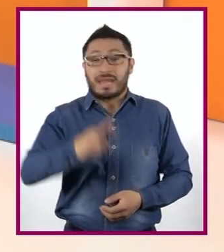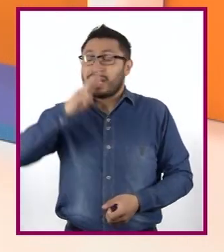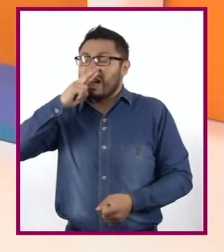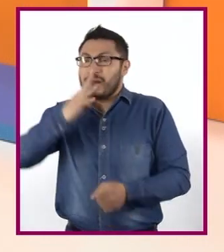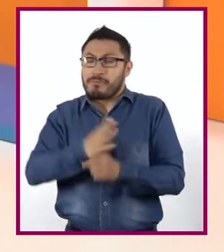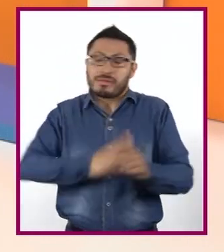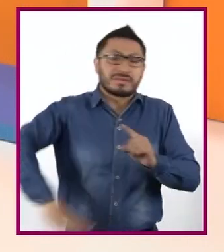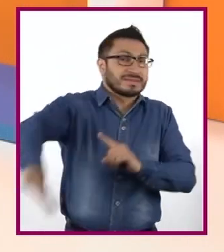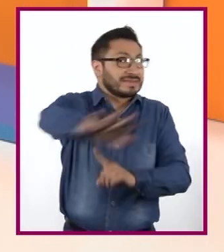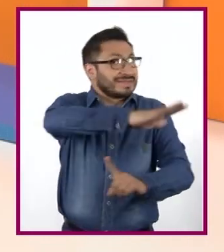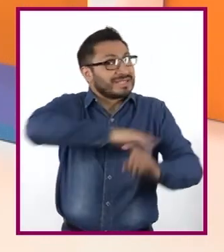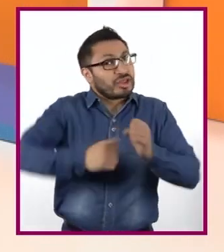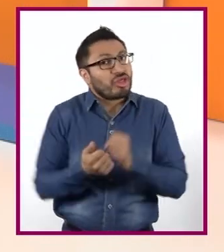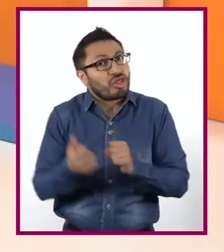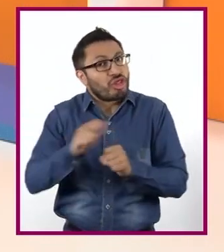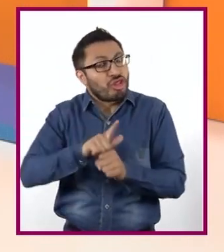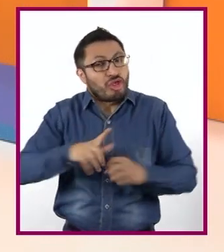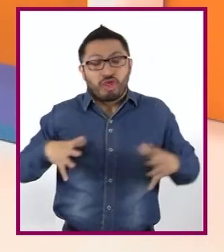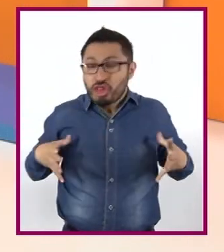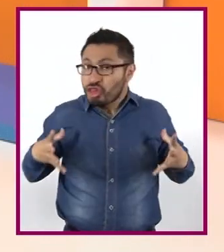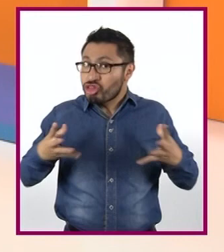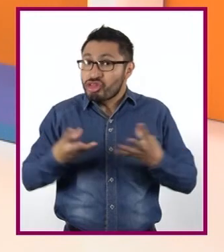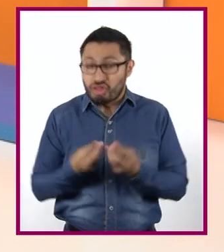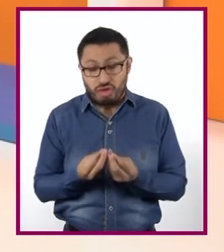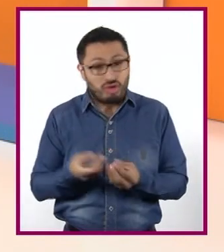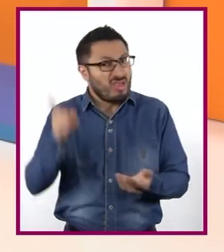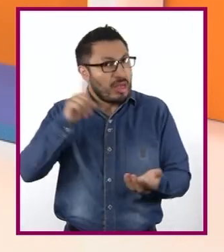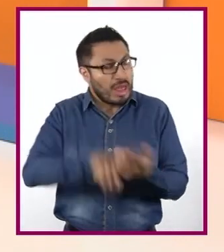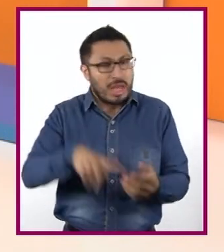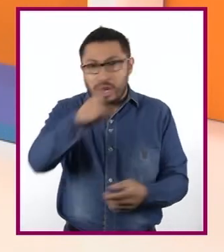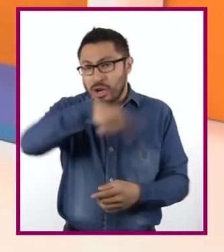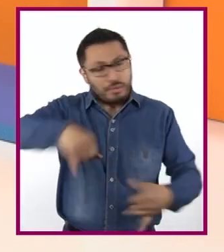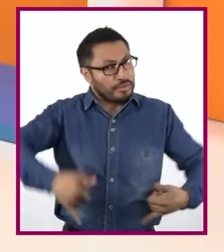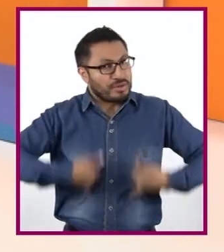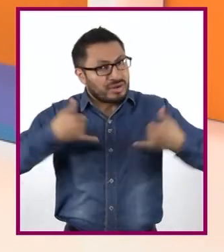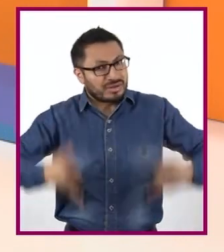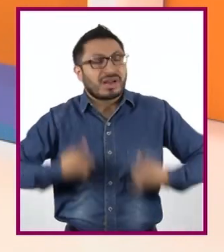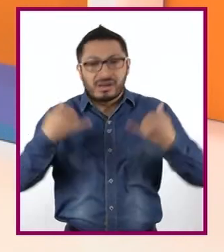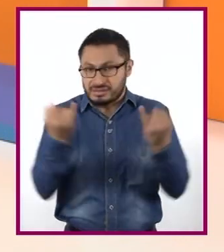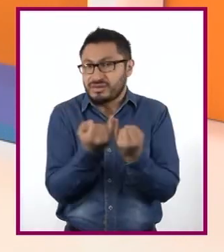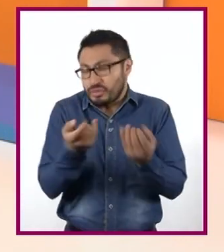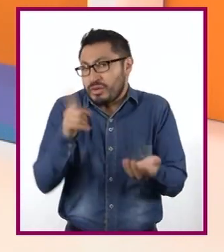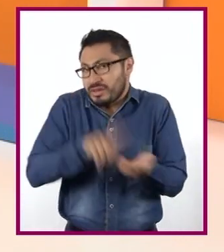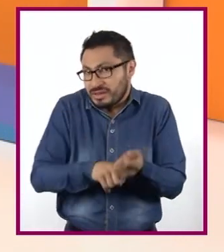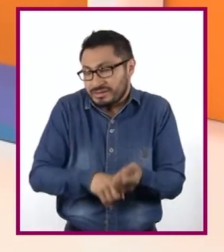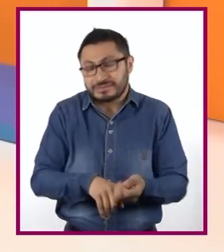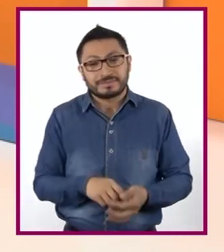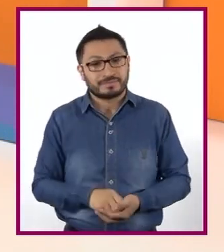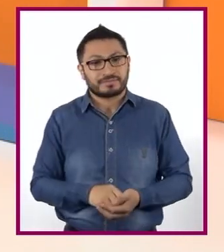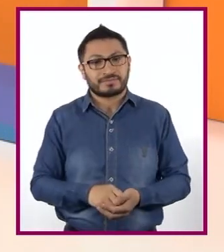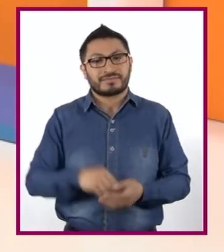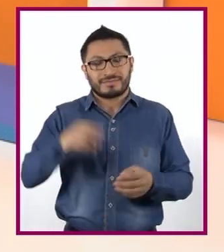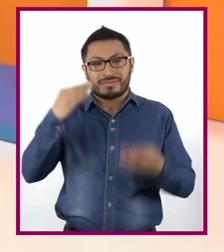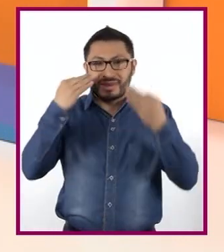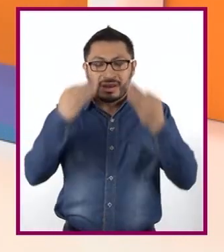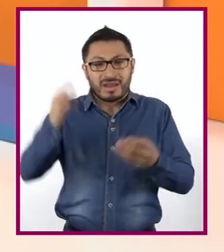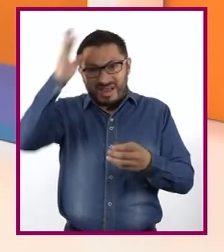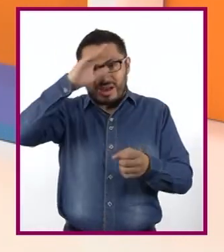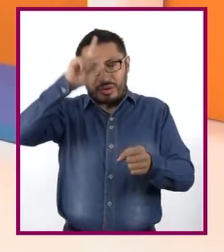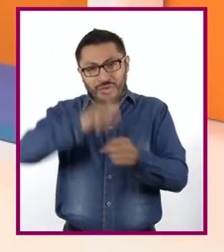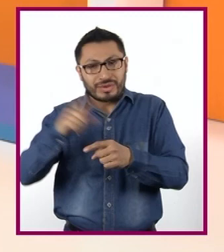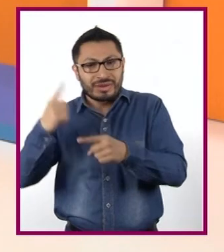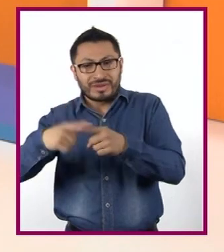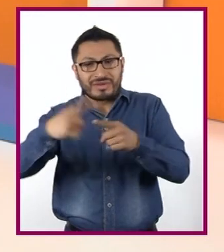la sociedad en su conjunto, incluyéndolos a ustedes. Vimos también que en las culturas hay diferentes perspectivas sobre